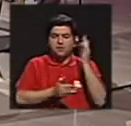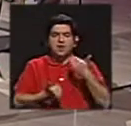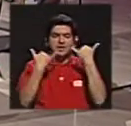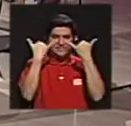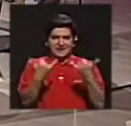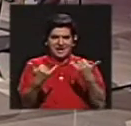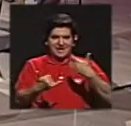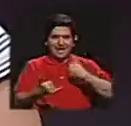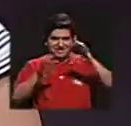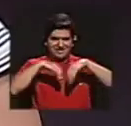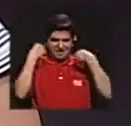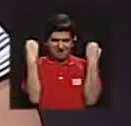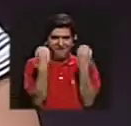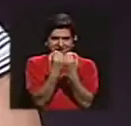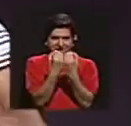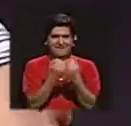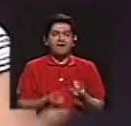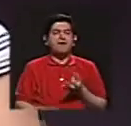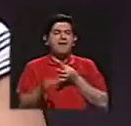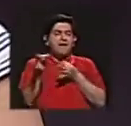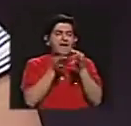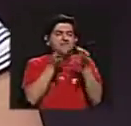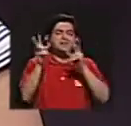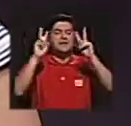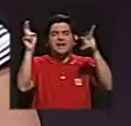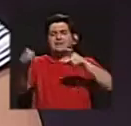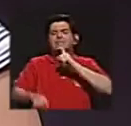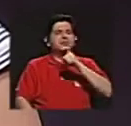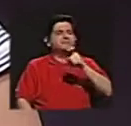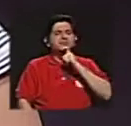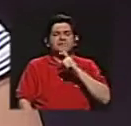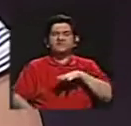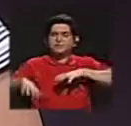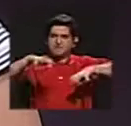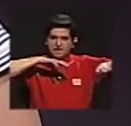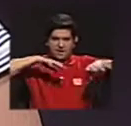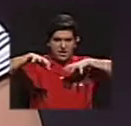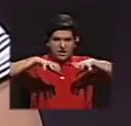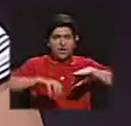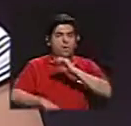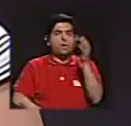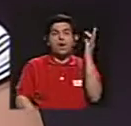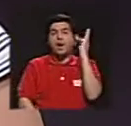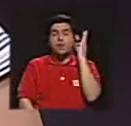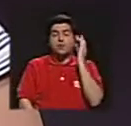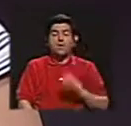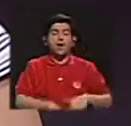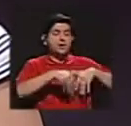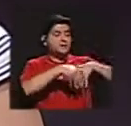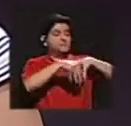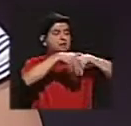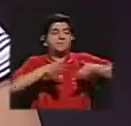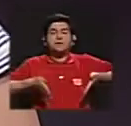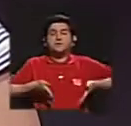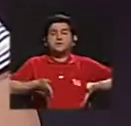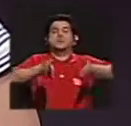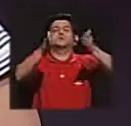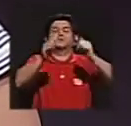organizadas a explicar temas difíciles en actividades o a mujeres marchando por las calles,